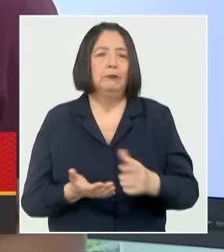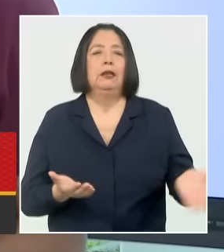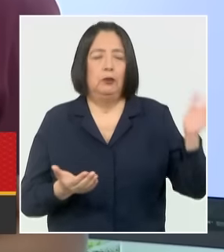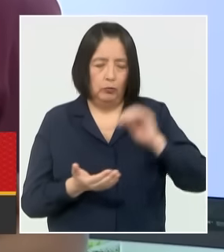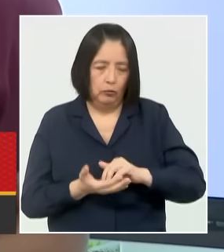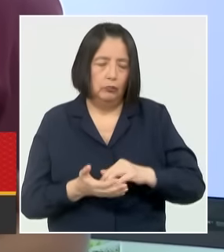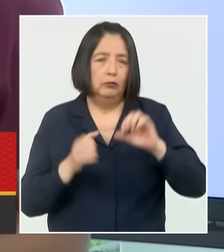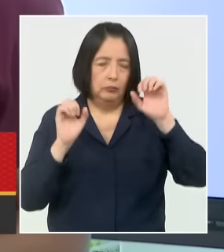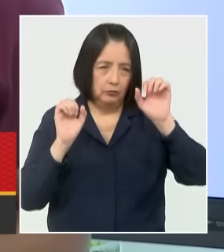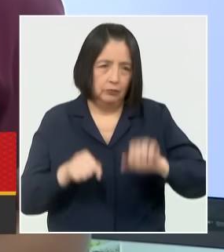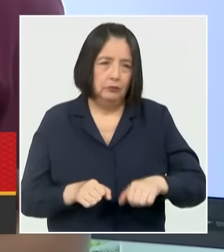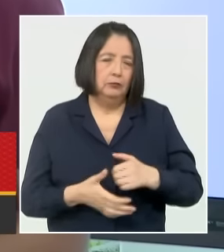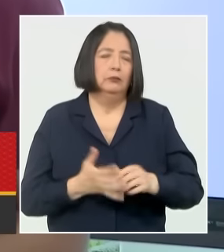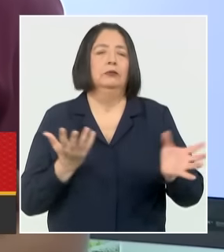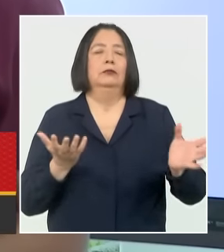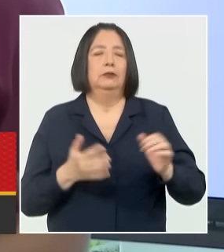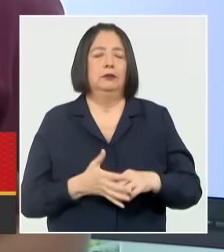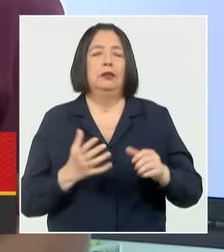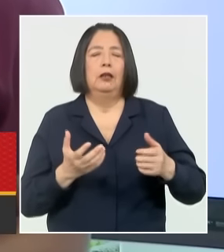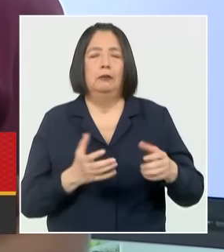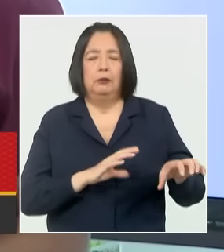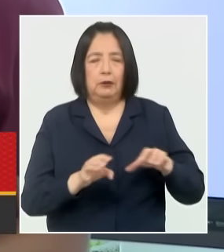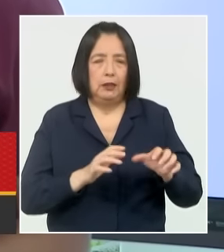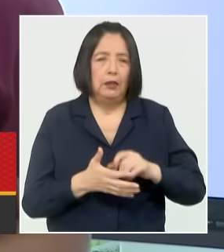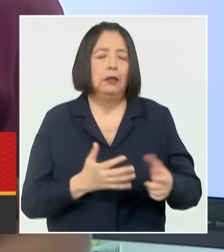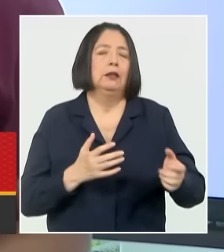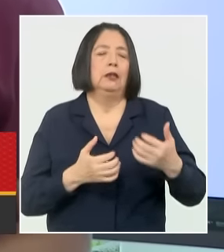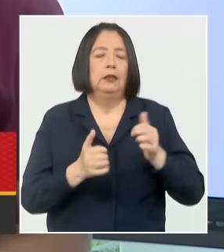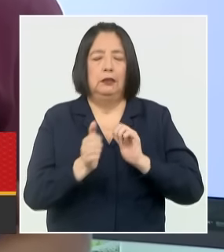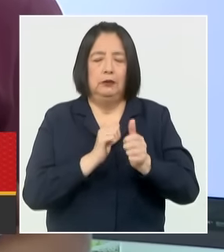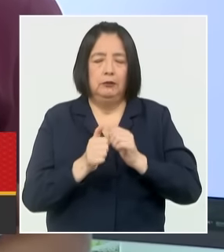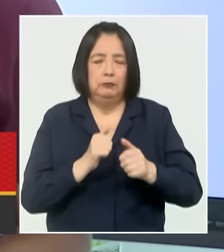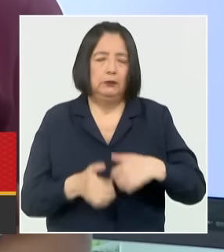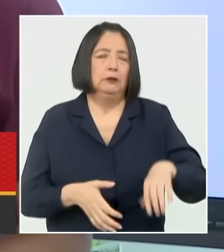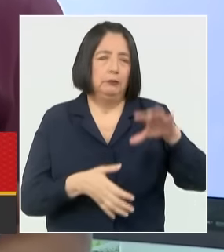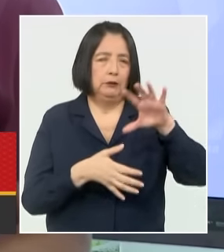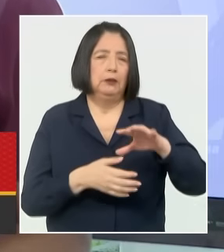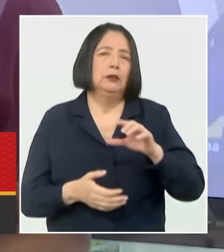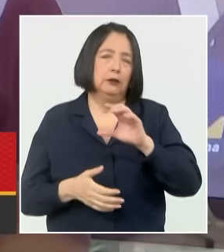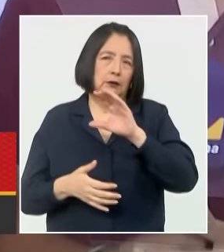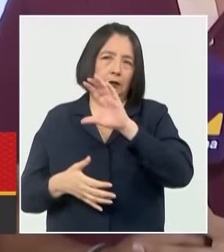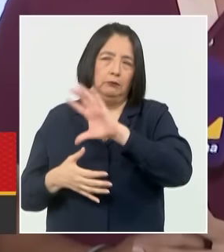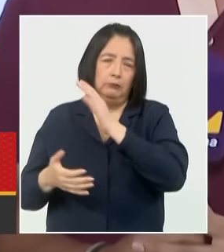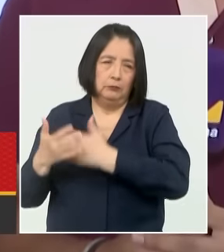nuevamente sede de estos Juegos Panamericanos y para Panamericanos. Adelante, Ángel, ¿cómo estás?